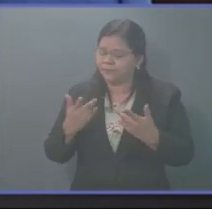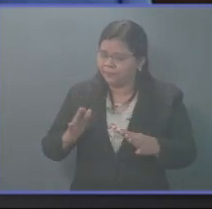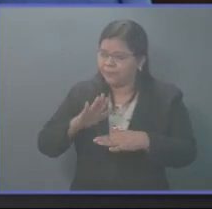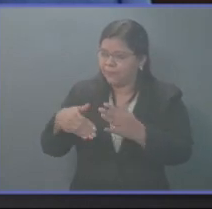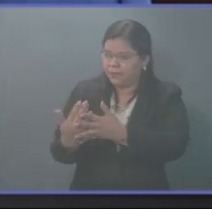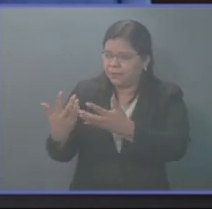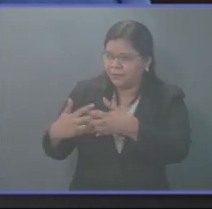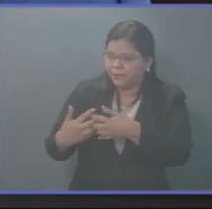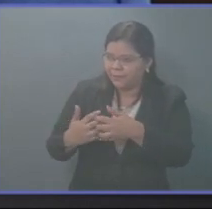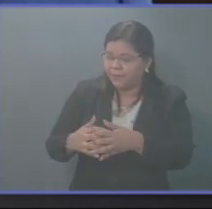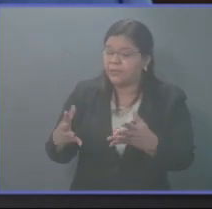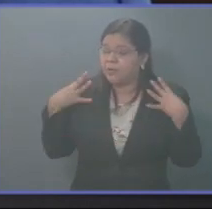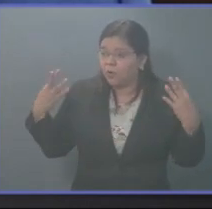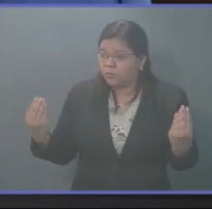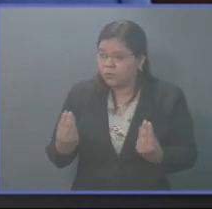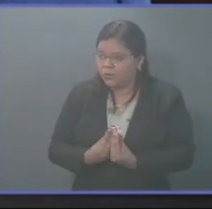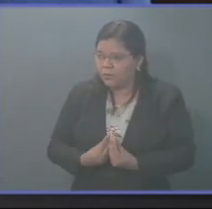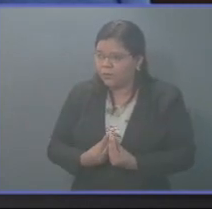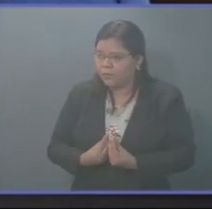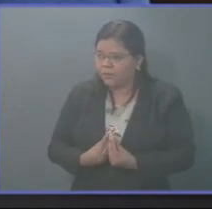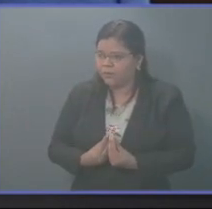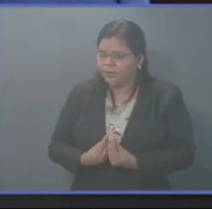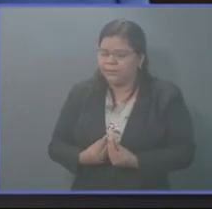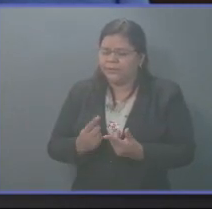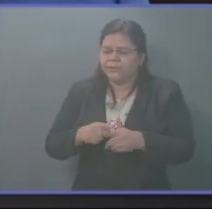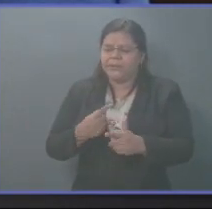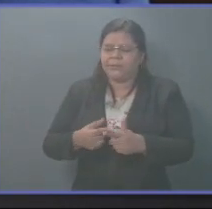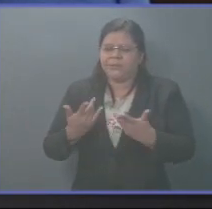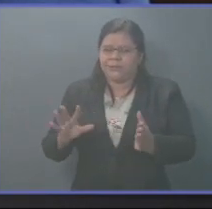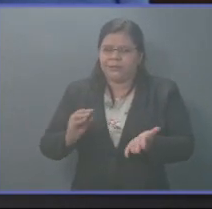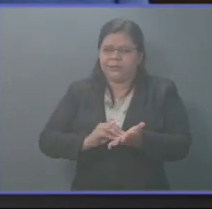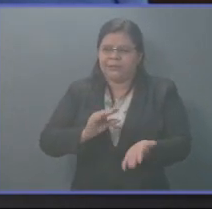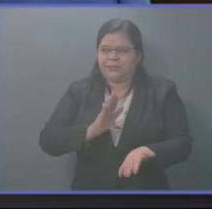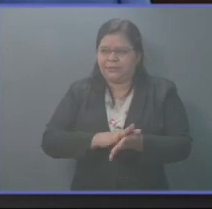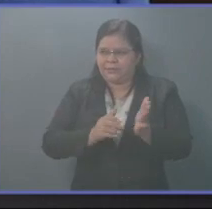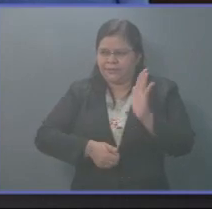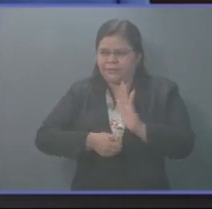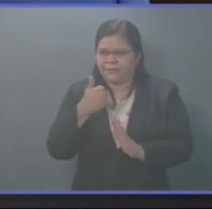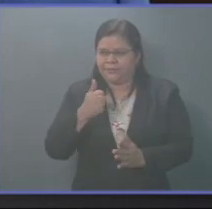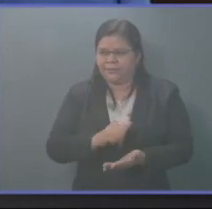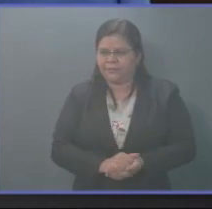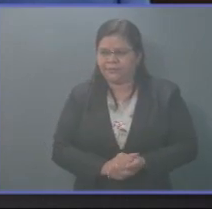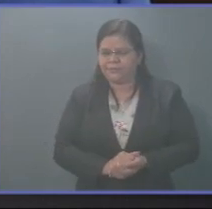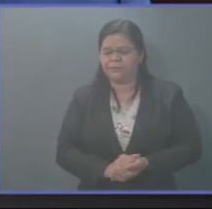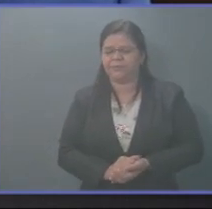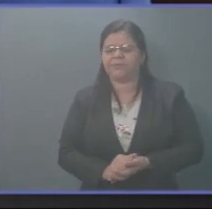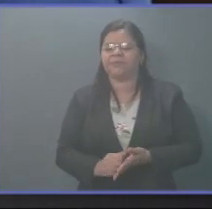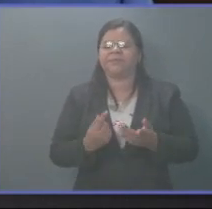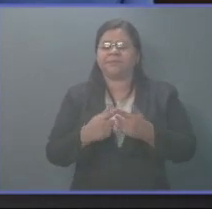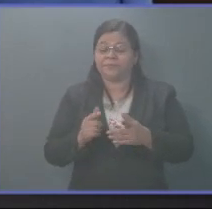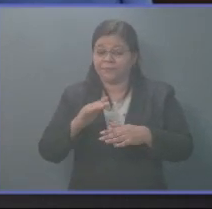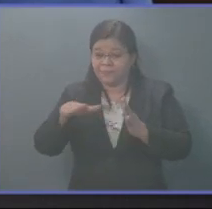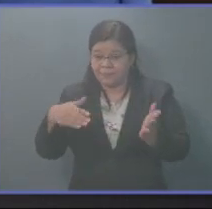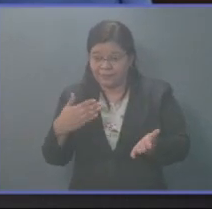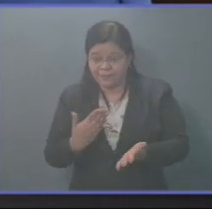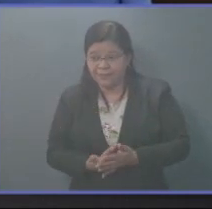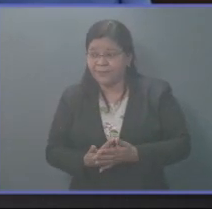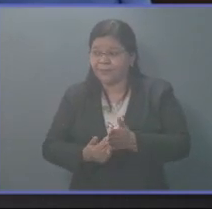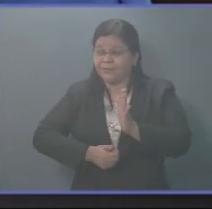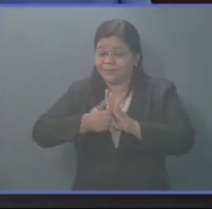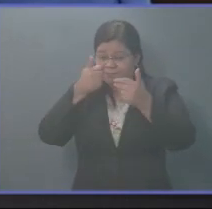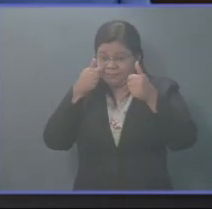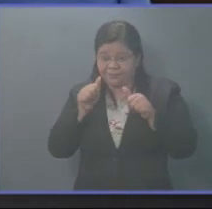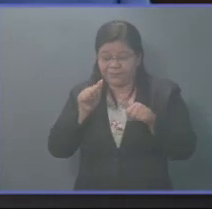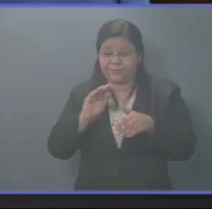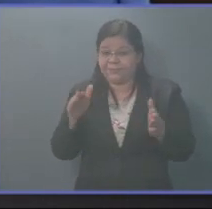empresas o sociedades afiliadas o relacionadas. Asimismo, se establece como hecho generador la venta de aguardiente y cerveza, las actividades relacionadas